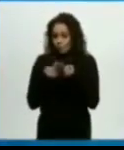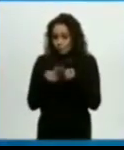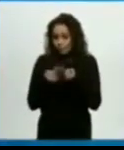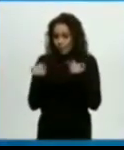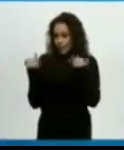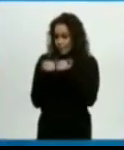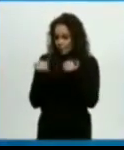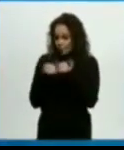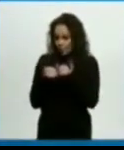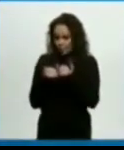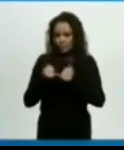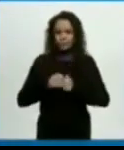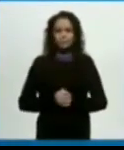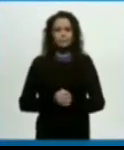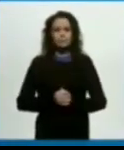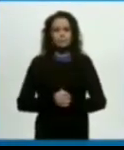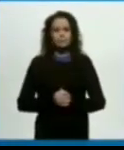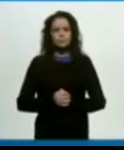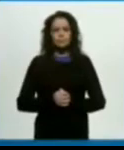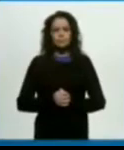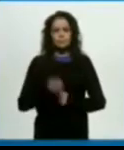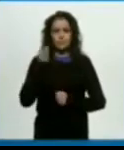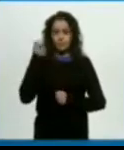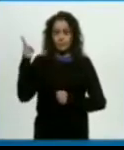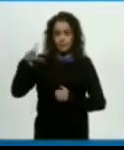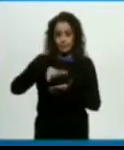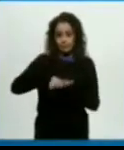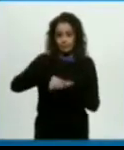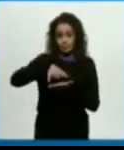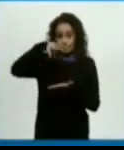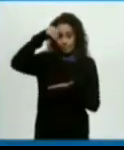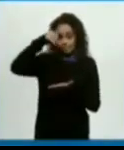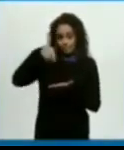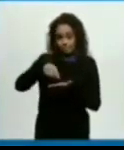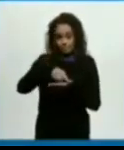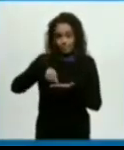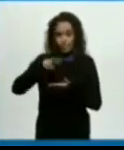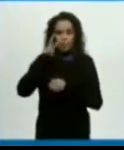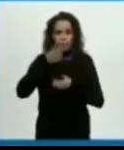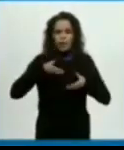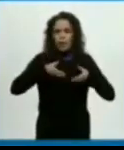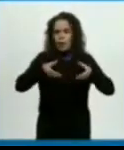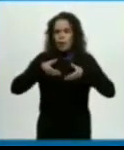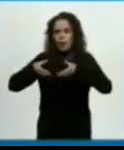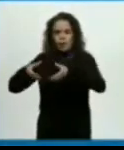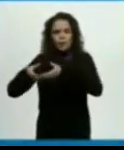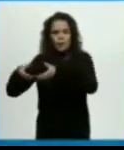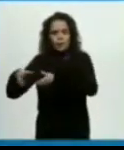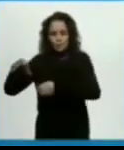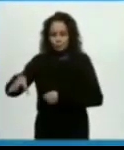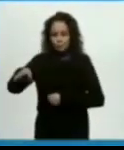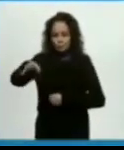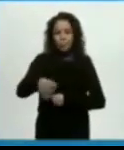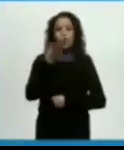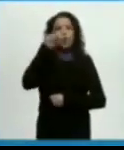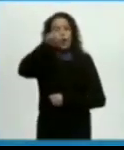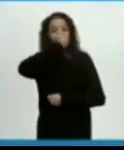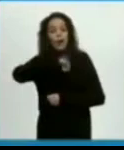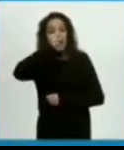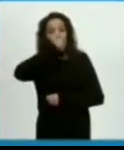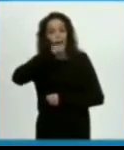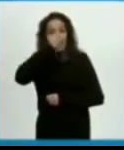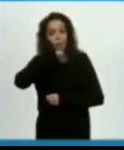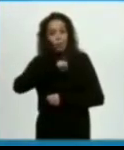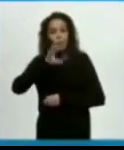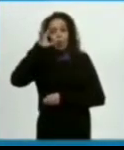cono? Los conos que vemos en las calles y parqueos, un cono de helado y